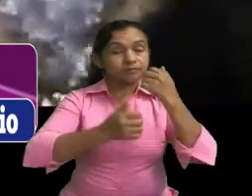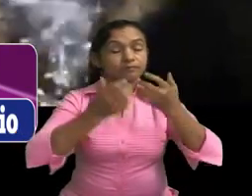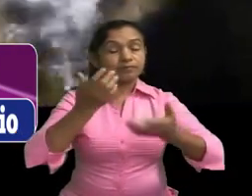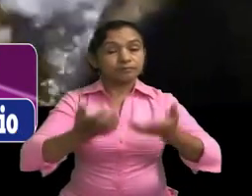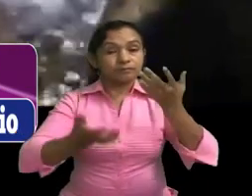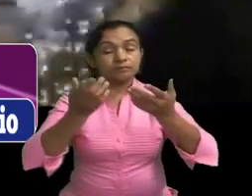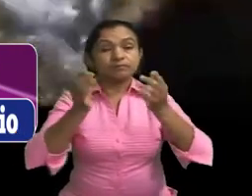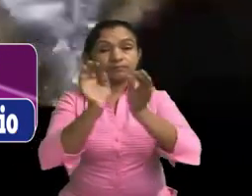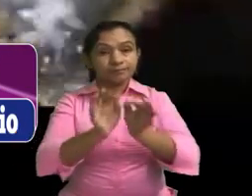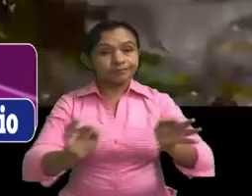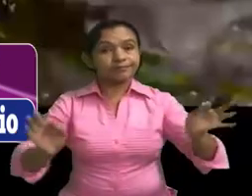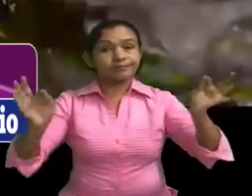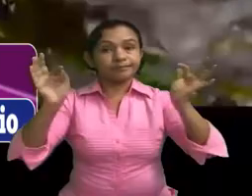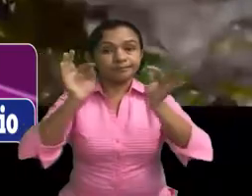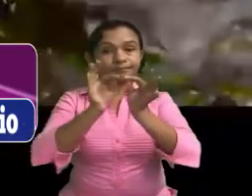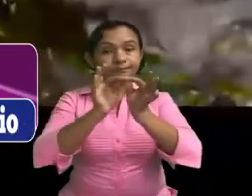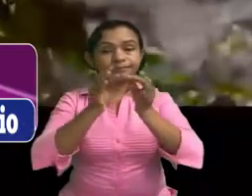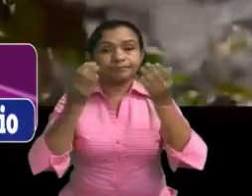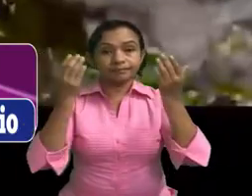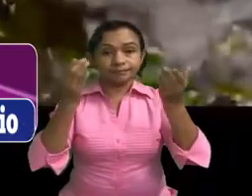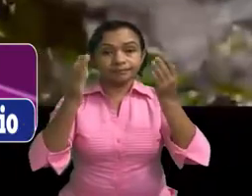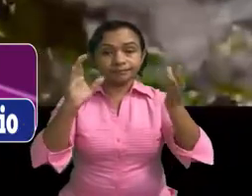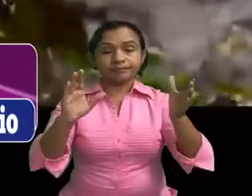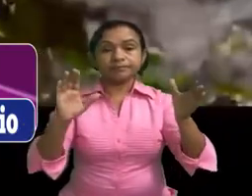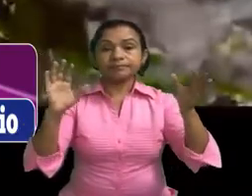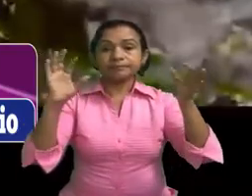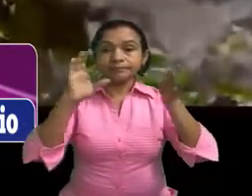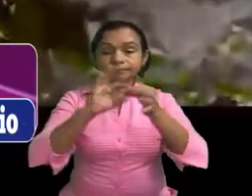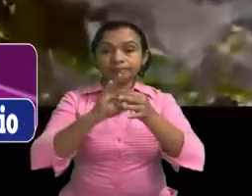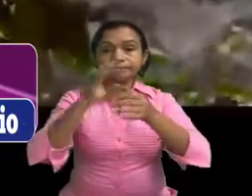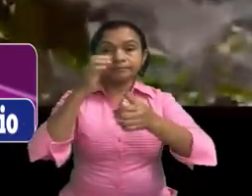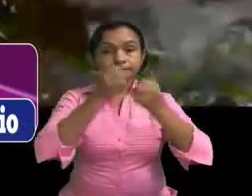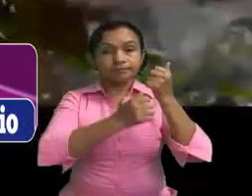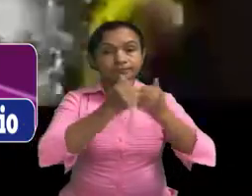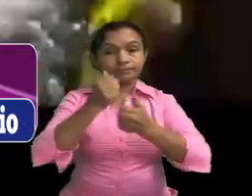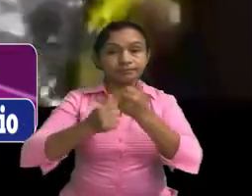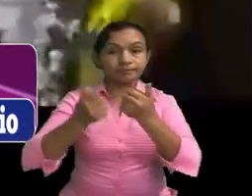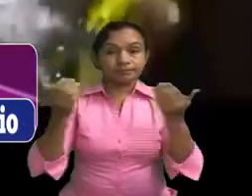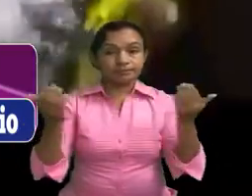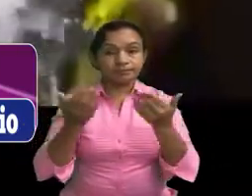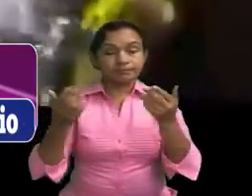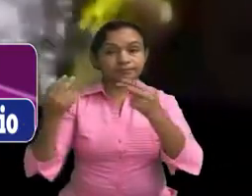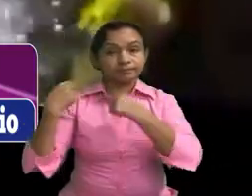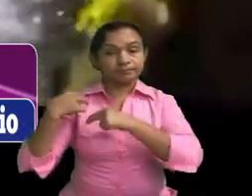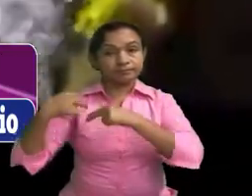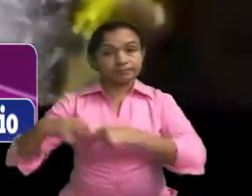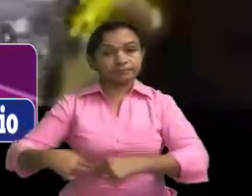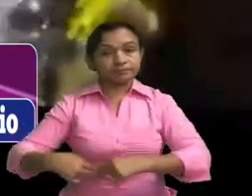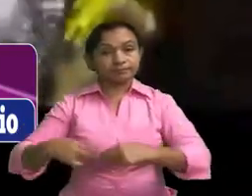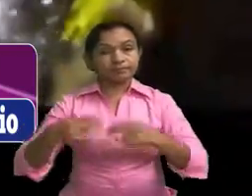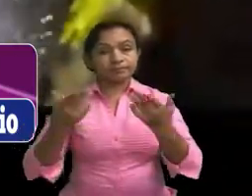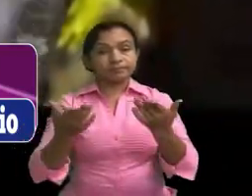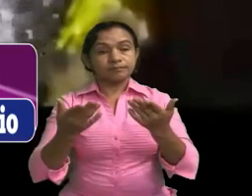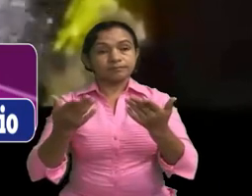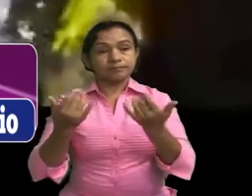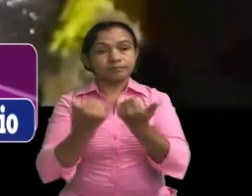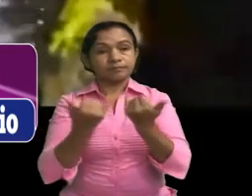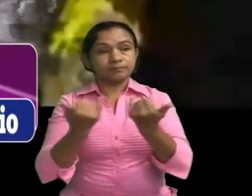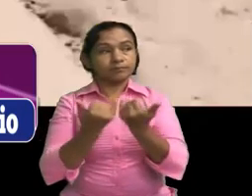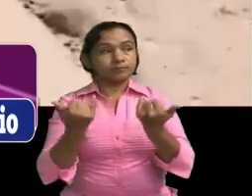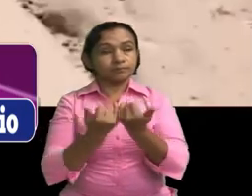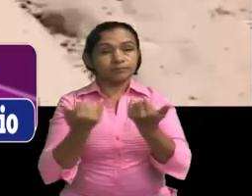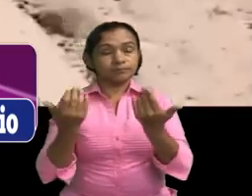es muy importante. Esas son parte de las amenazas como como humano. Ahora, el tema del cambio climático,